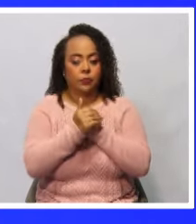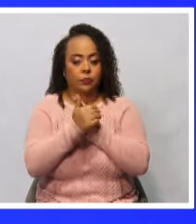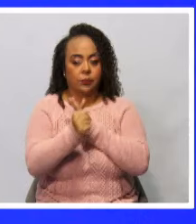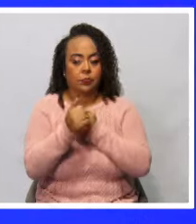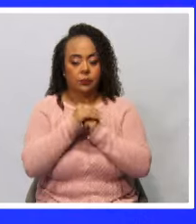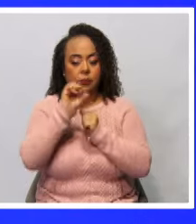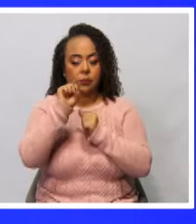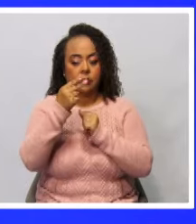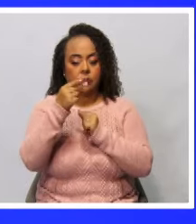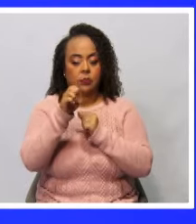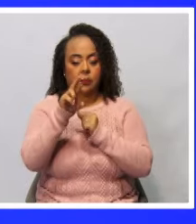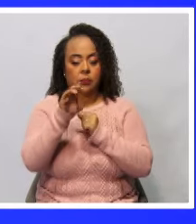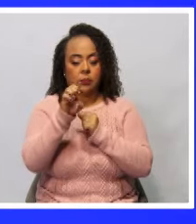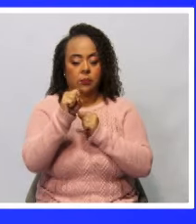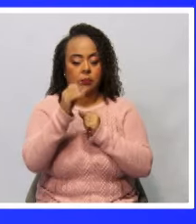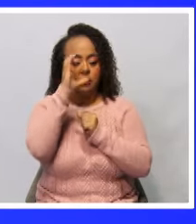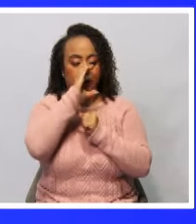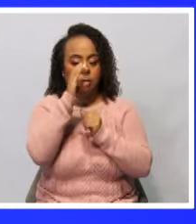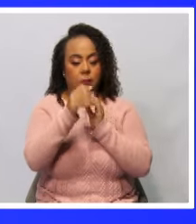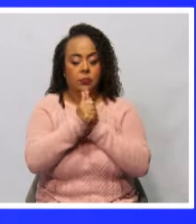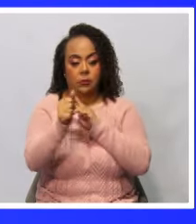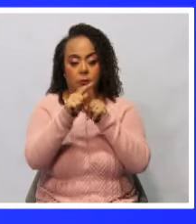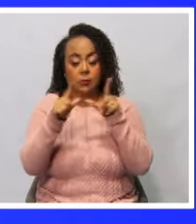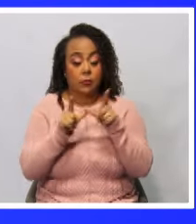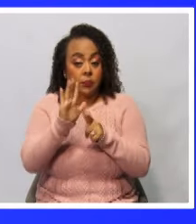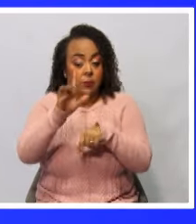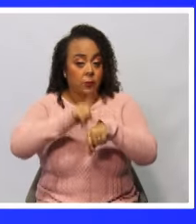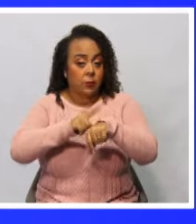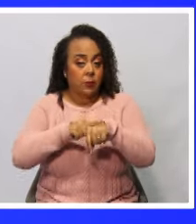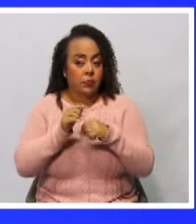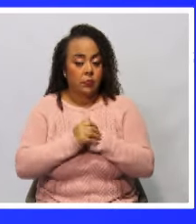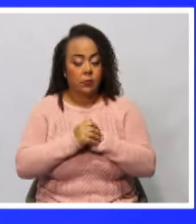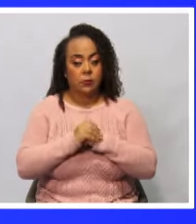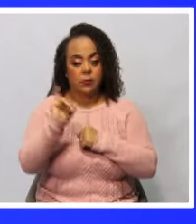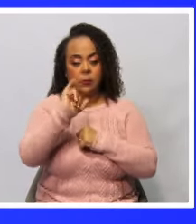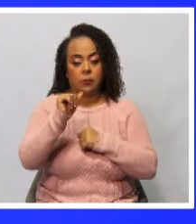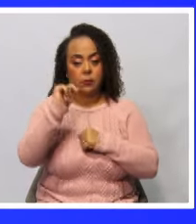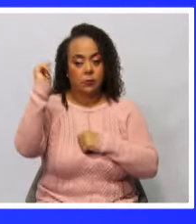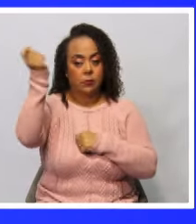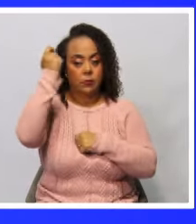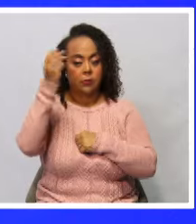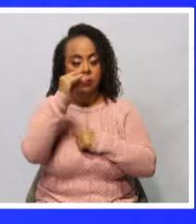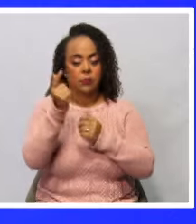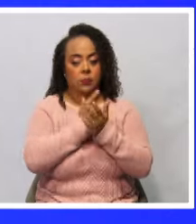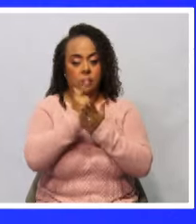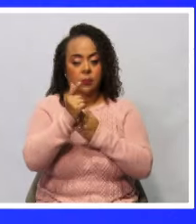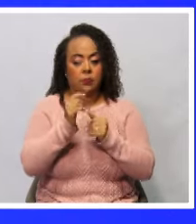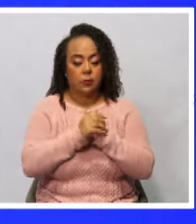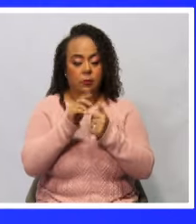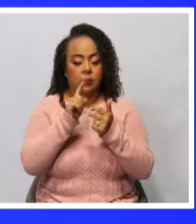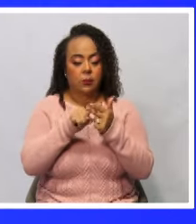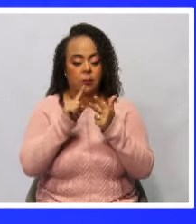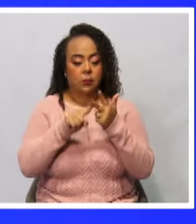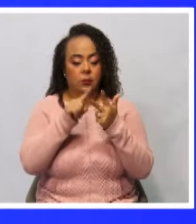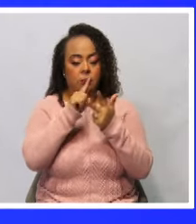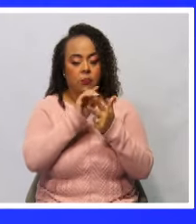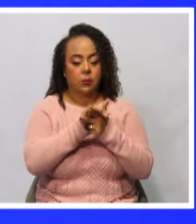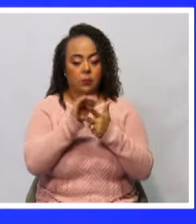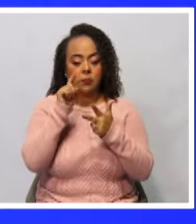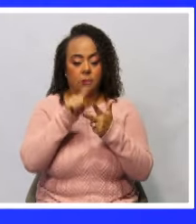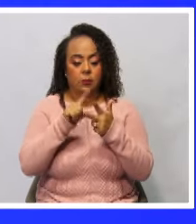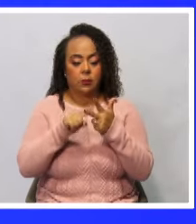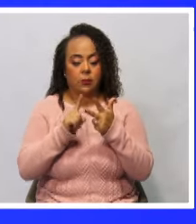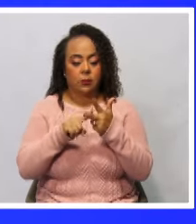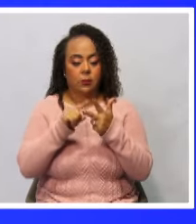buscar mucho talento de la zona. En su momento, bueno, el mismo pues, Guanacasteque, Liberia, que son dos equipos de la primera división que están